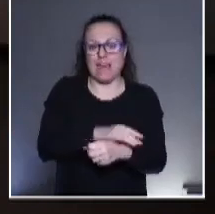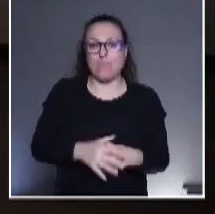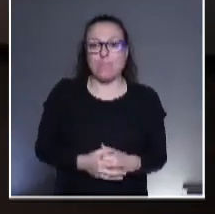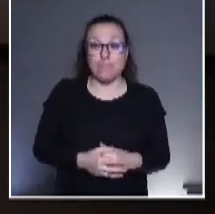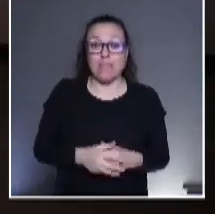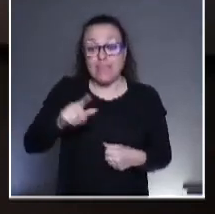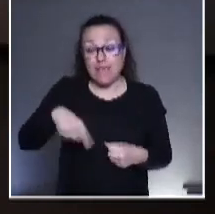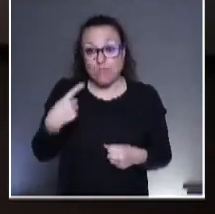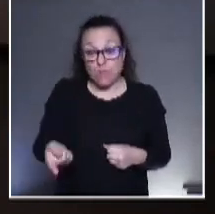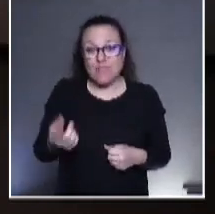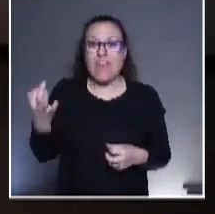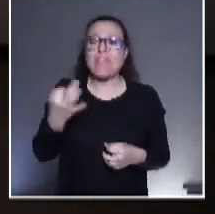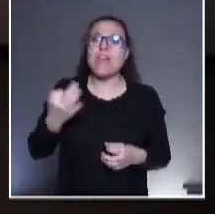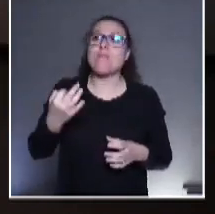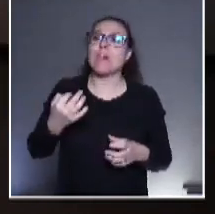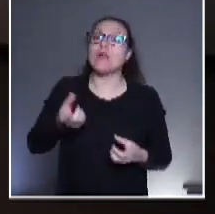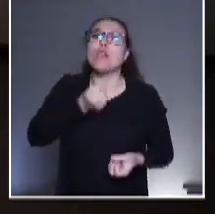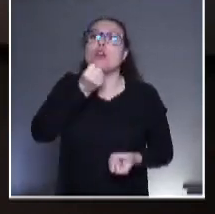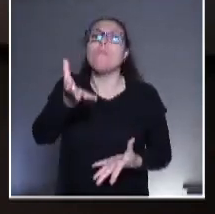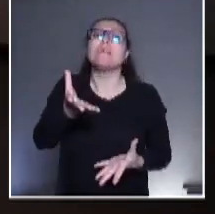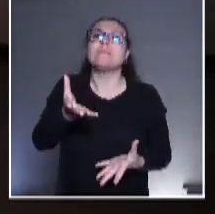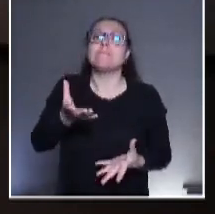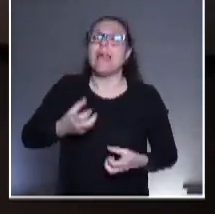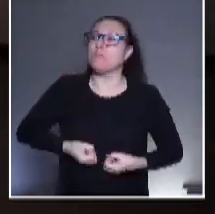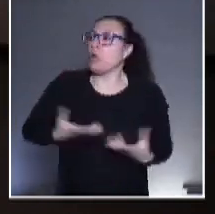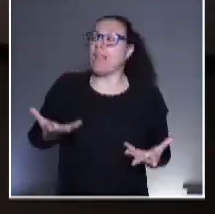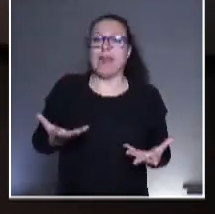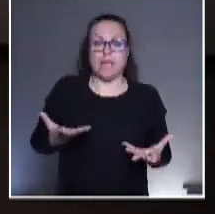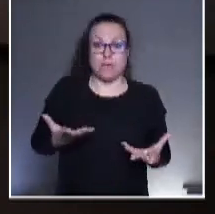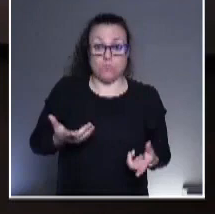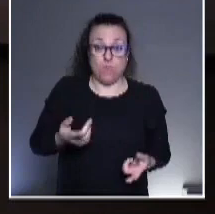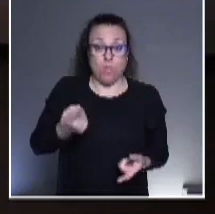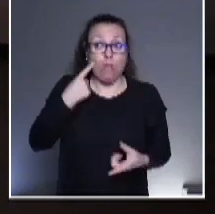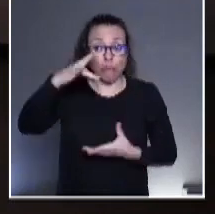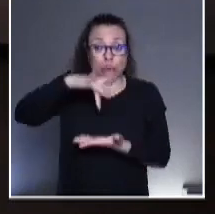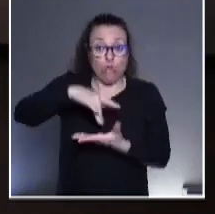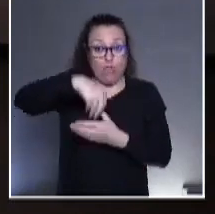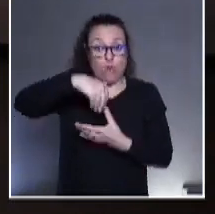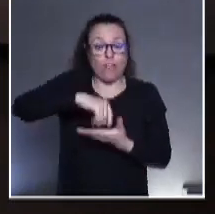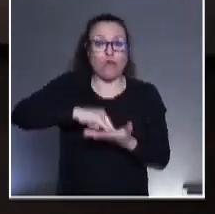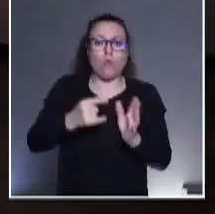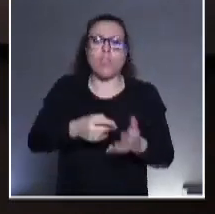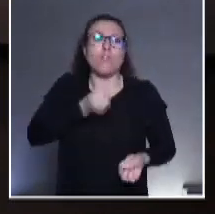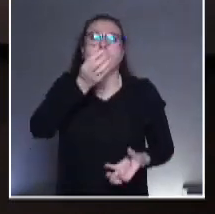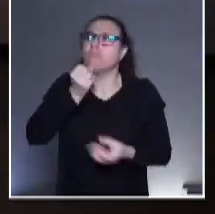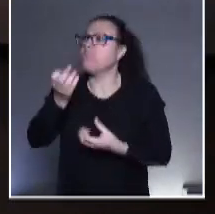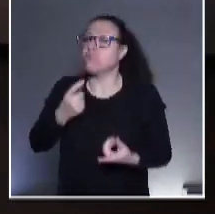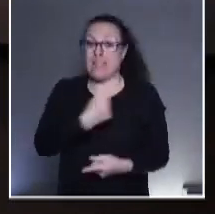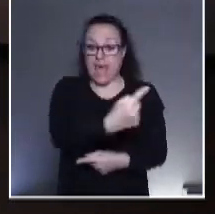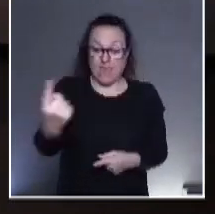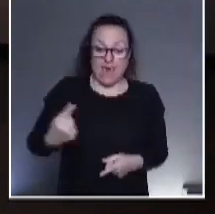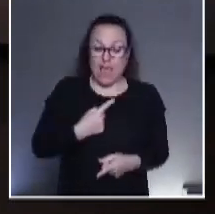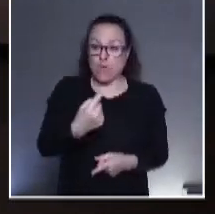Después, se tiene que producir una conversación espontánea. Esto es muy interesante y lo hemos vivido dentro de nuestro proyecto. Si cada uno de